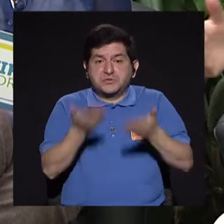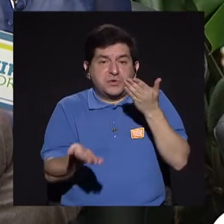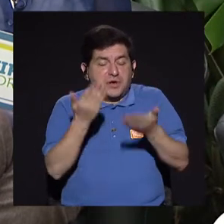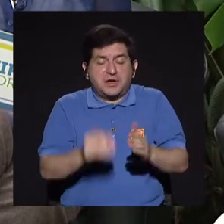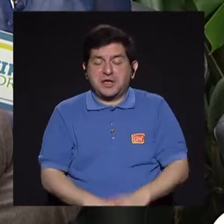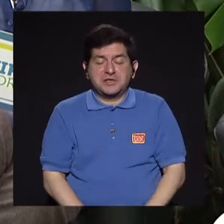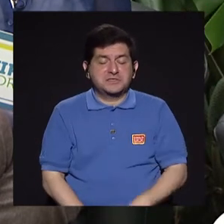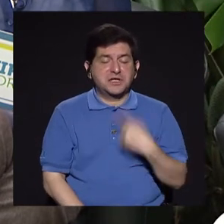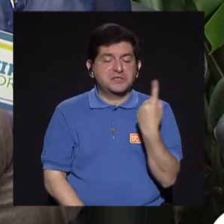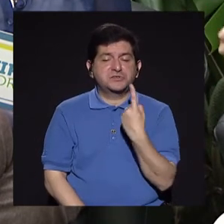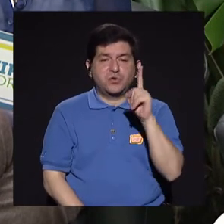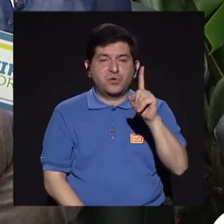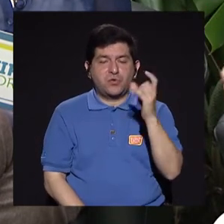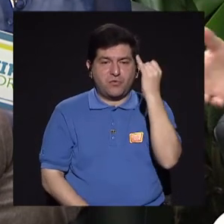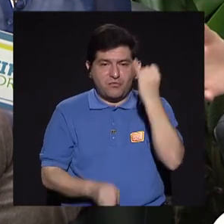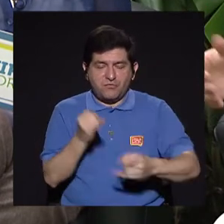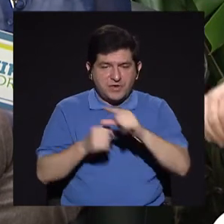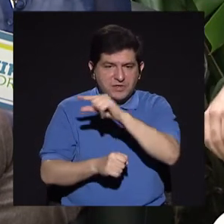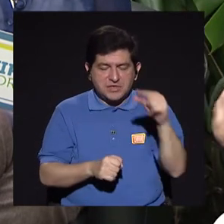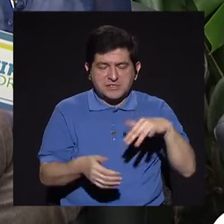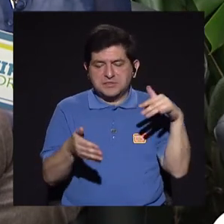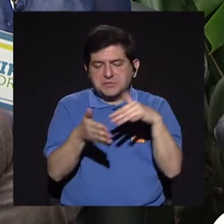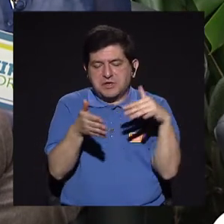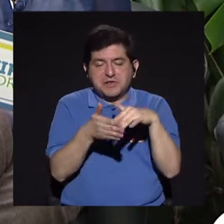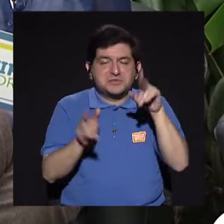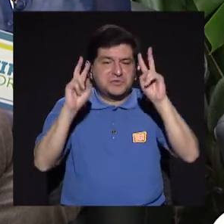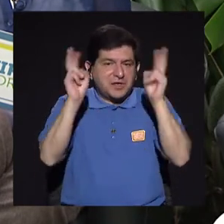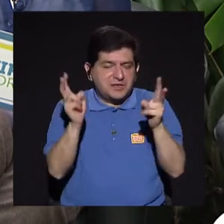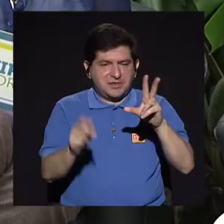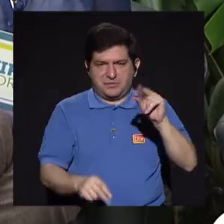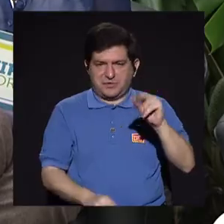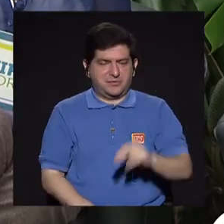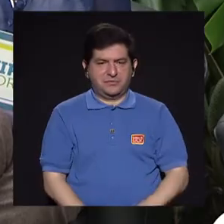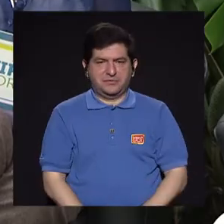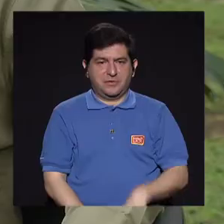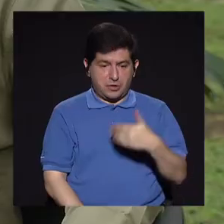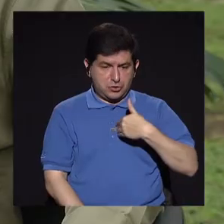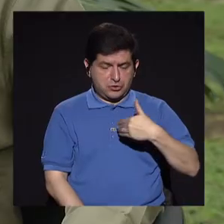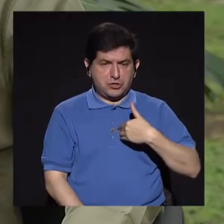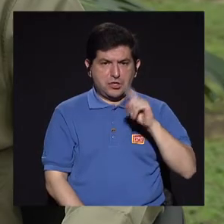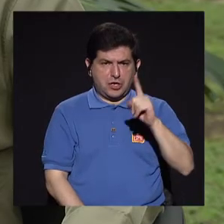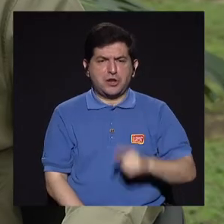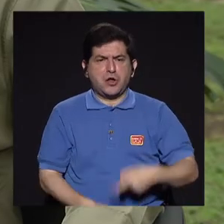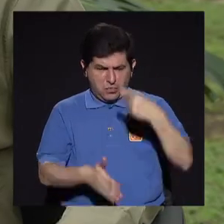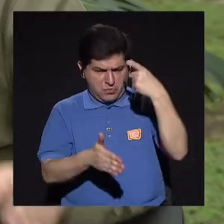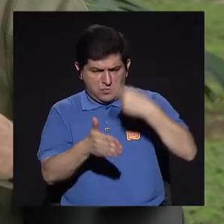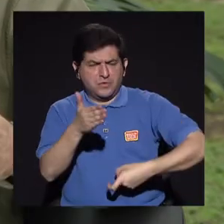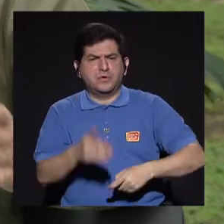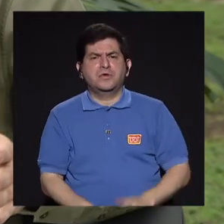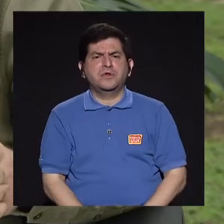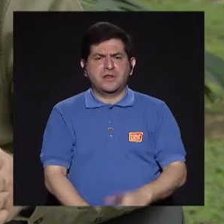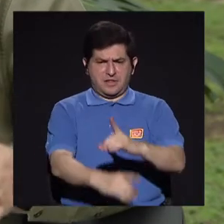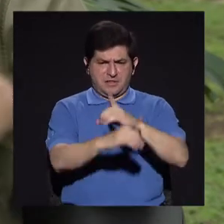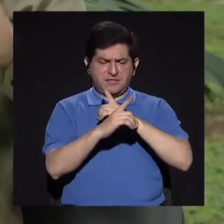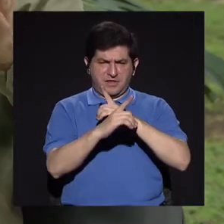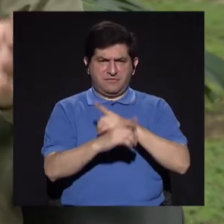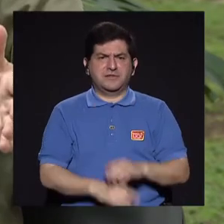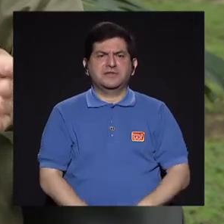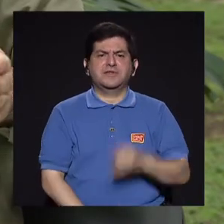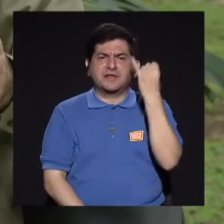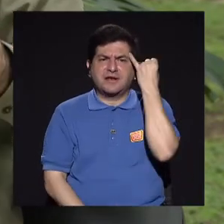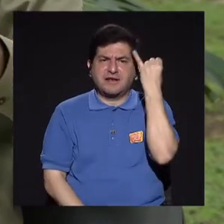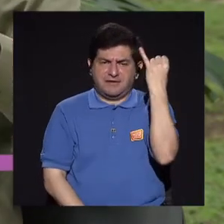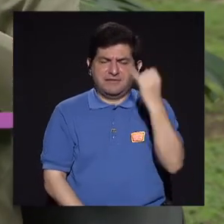que pasó un curso de fin de semana. O sea, esto tiene un rigor, por lo menos como nosotros lo defendemos. O sea, defendemos las dos líneas,